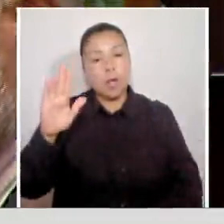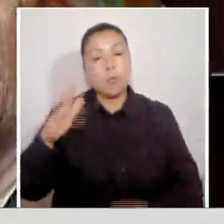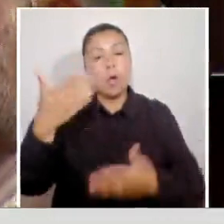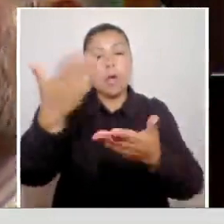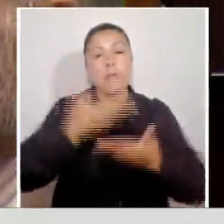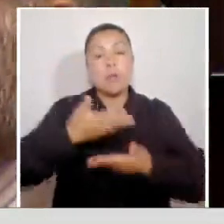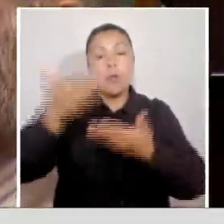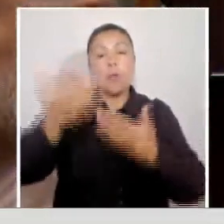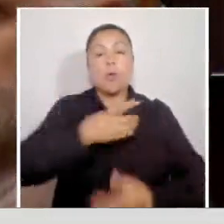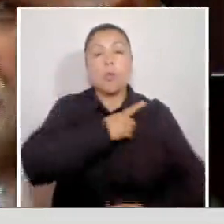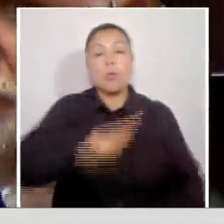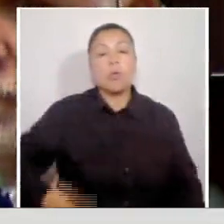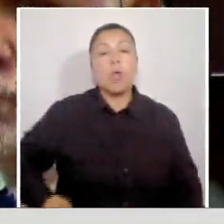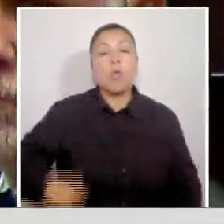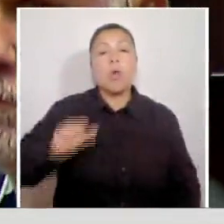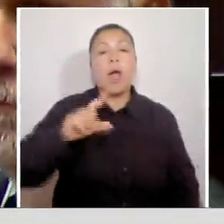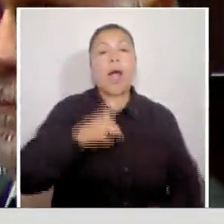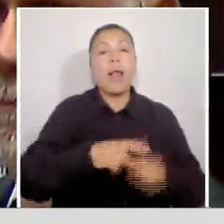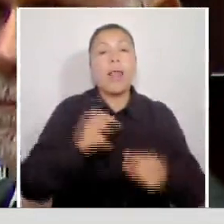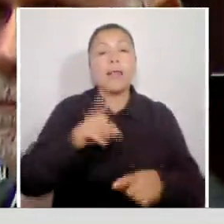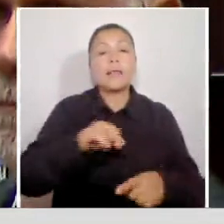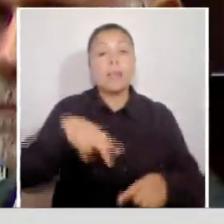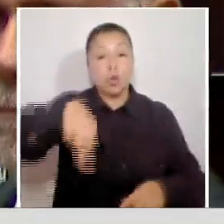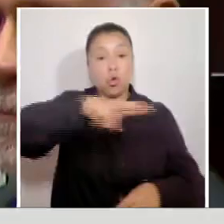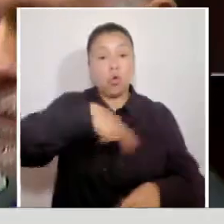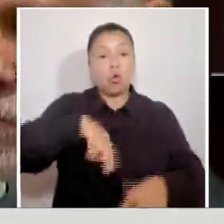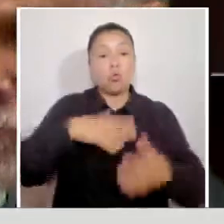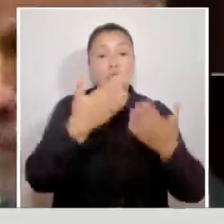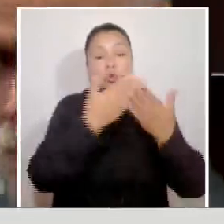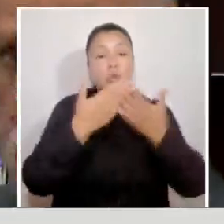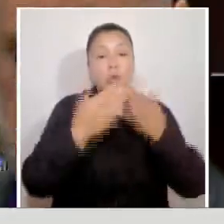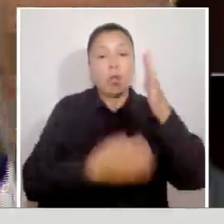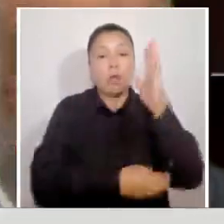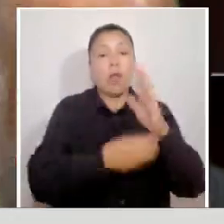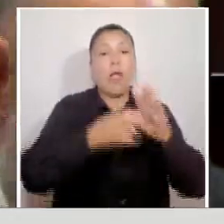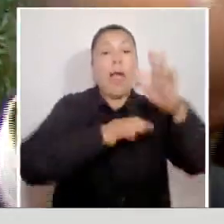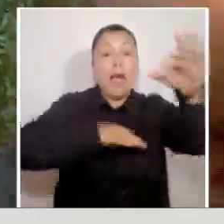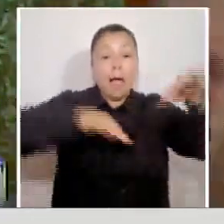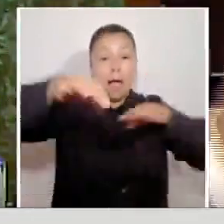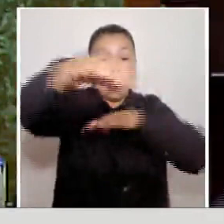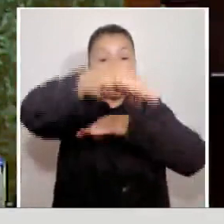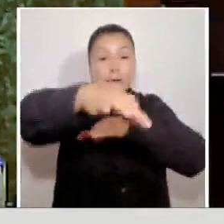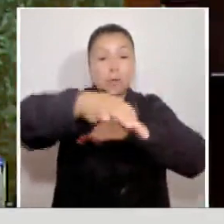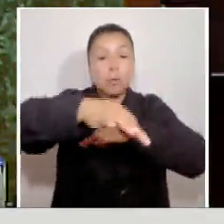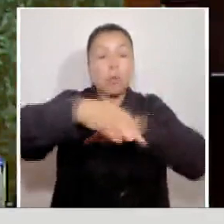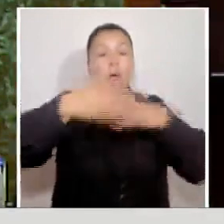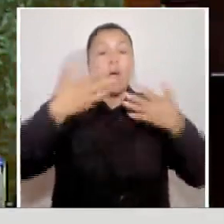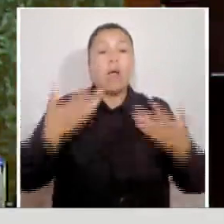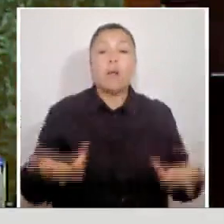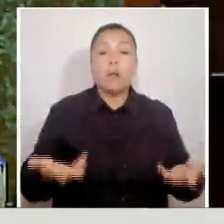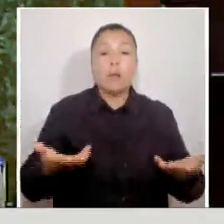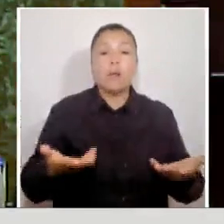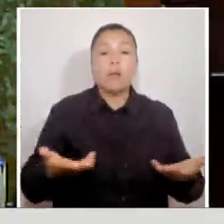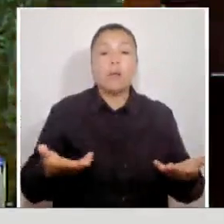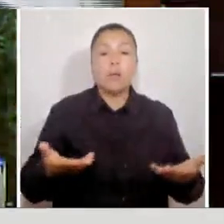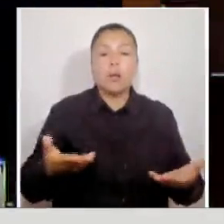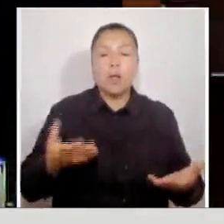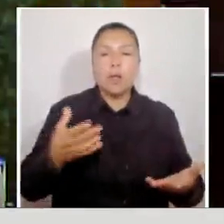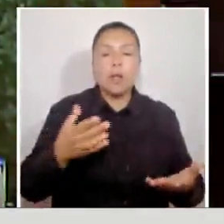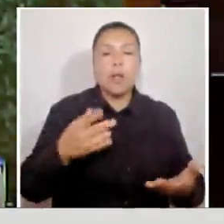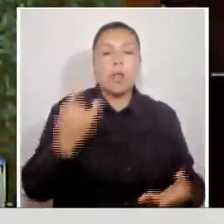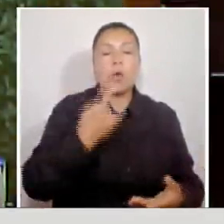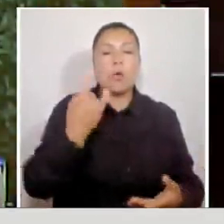aprob vva se encuentra con nosotros estudiantes de la carrera de arquitectura de la Oakland University